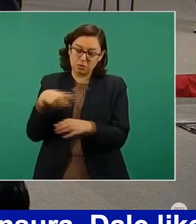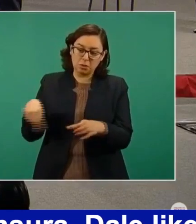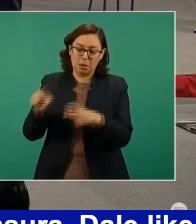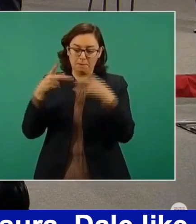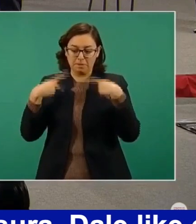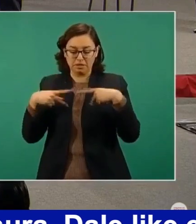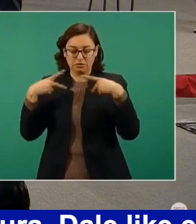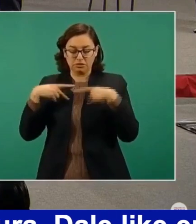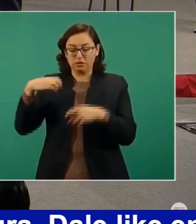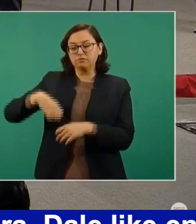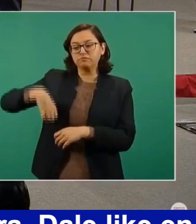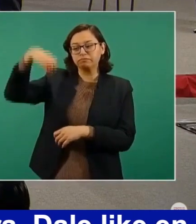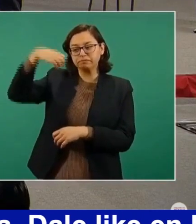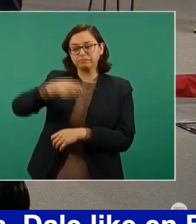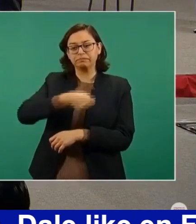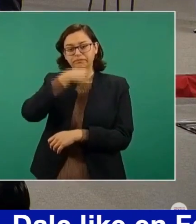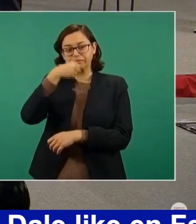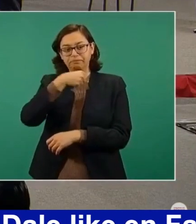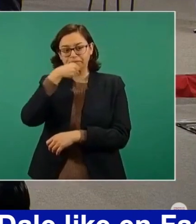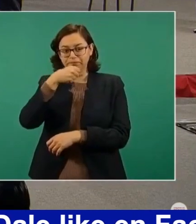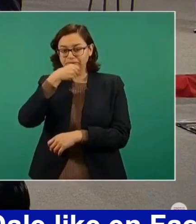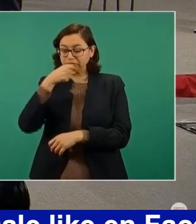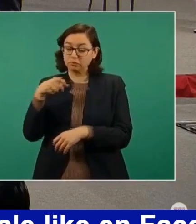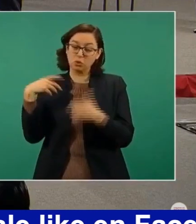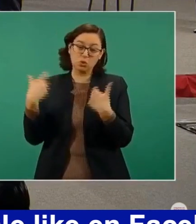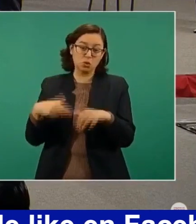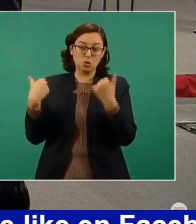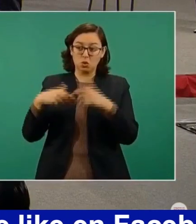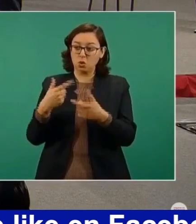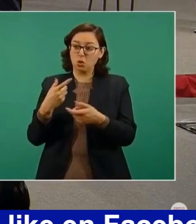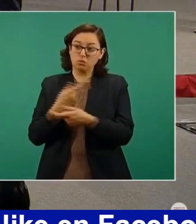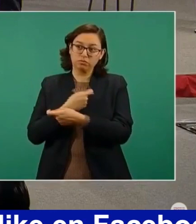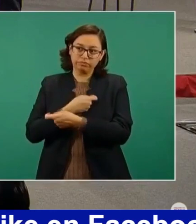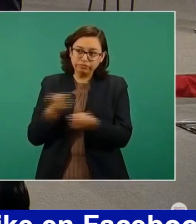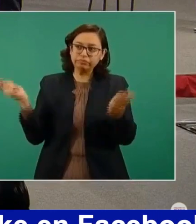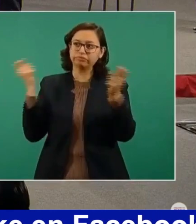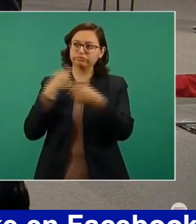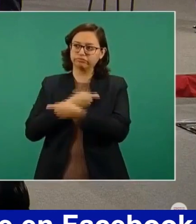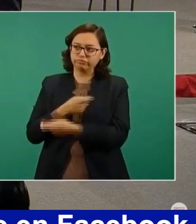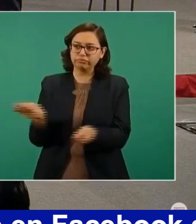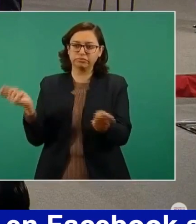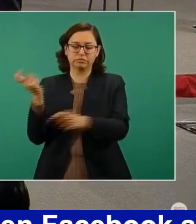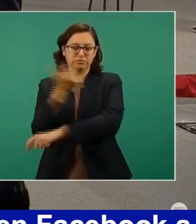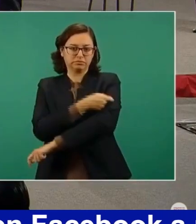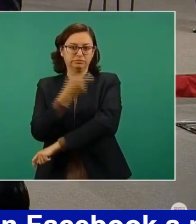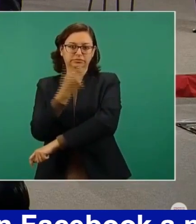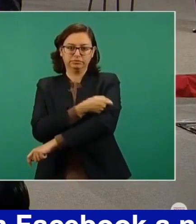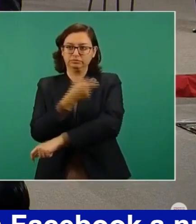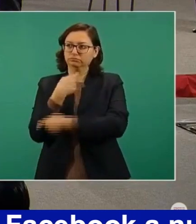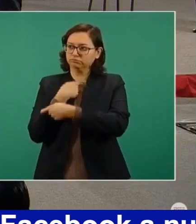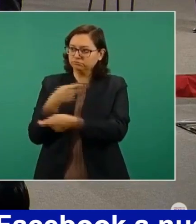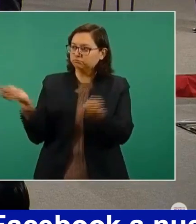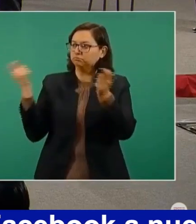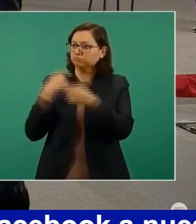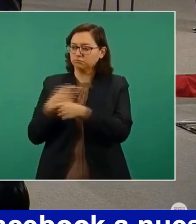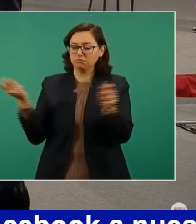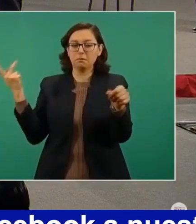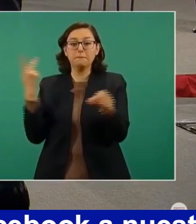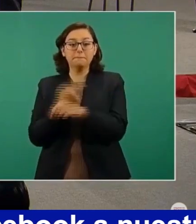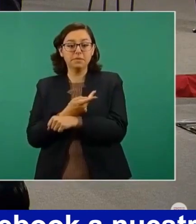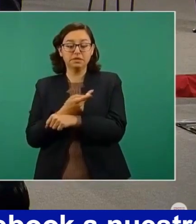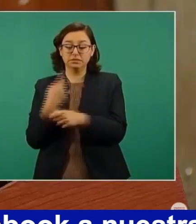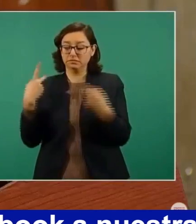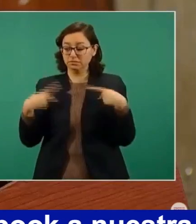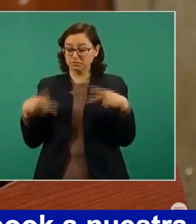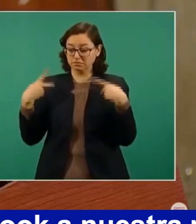saben, en una vacunación extensa logra que disminuyan la mortalidad, los casos